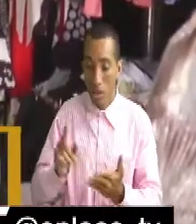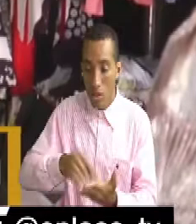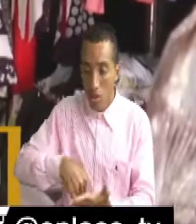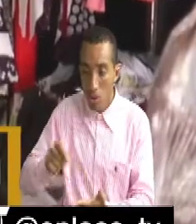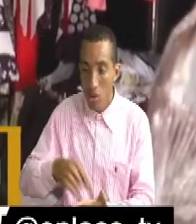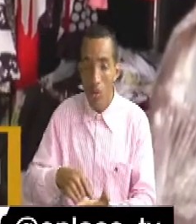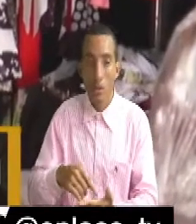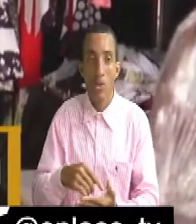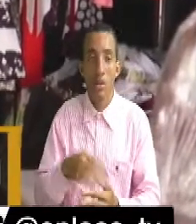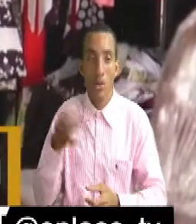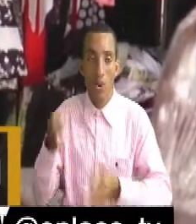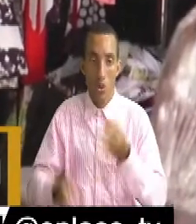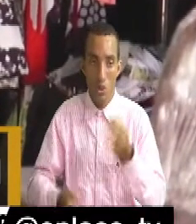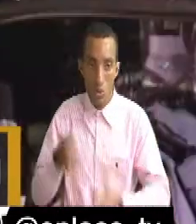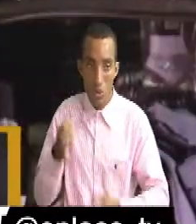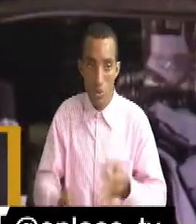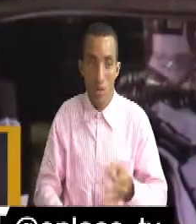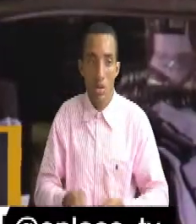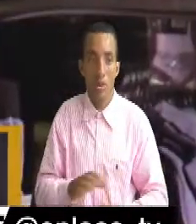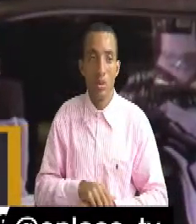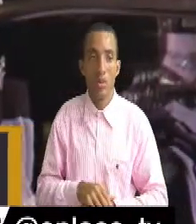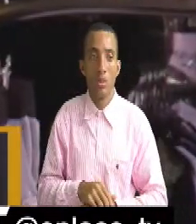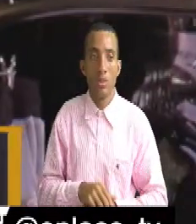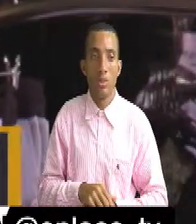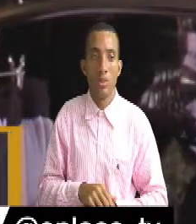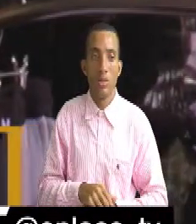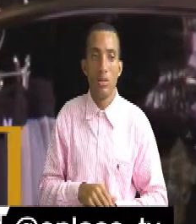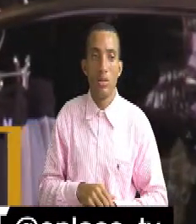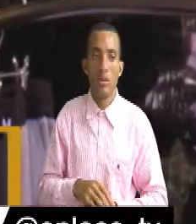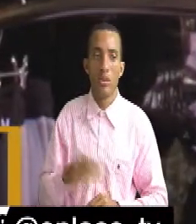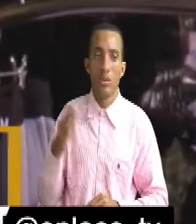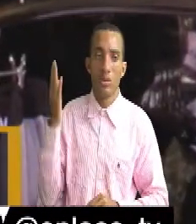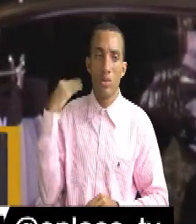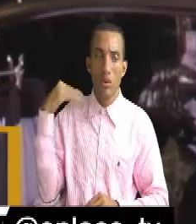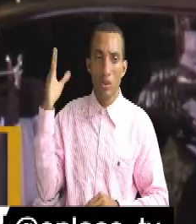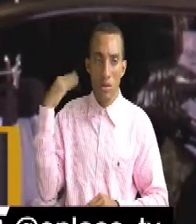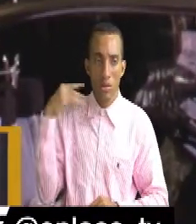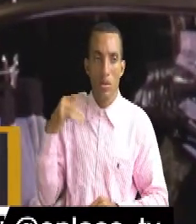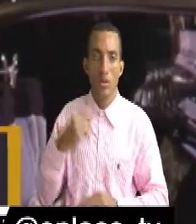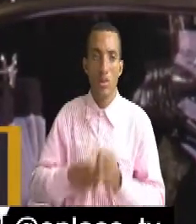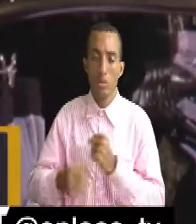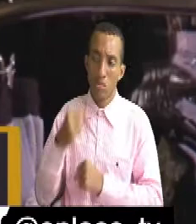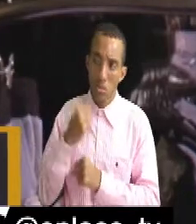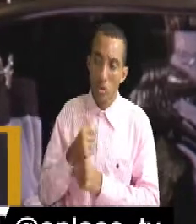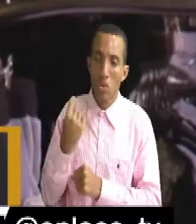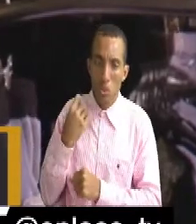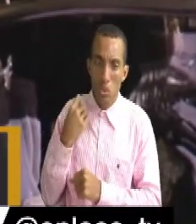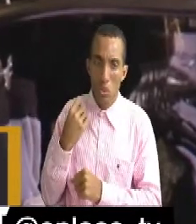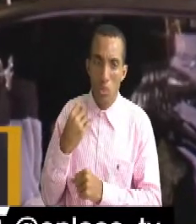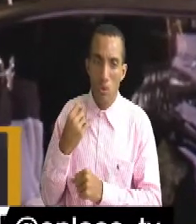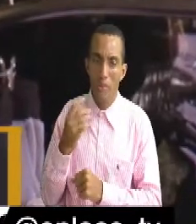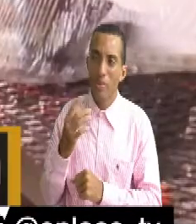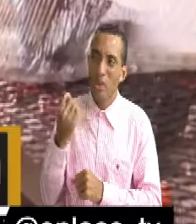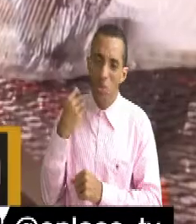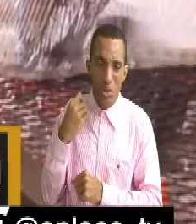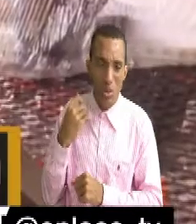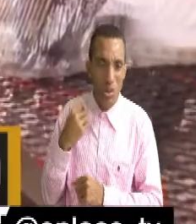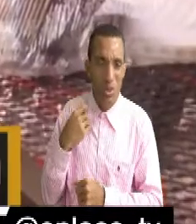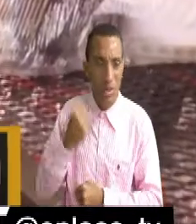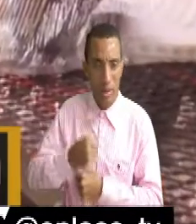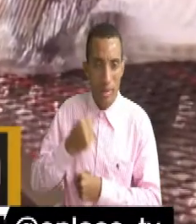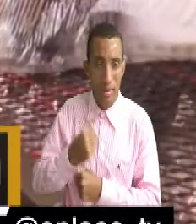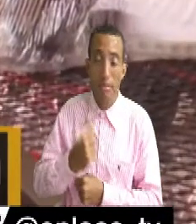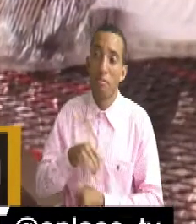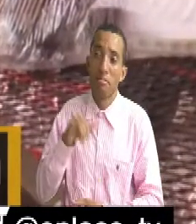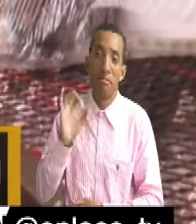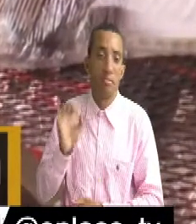juez para el procedimiento. Nosotros hace pocas horas venimos, estábamos acá trabajando, como siempre, y de